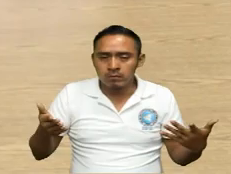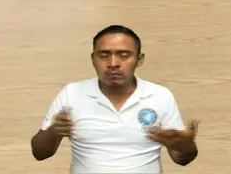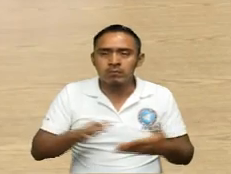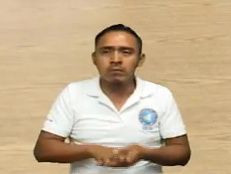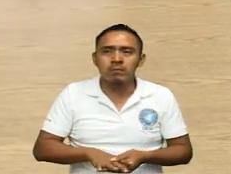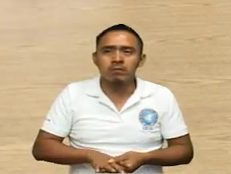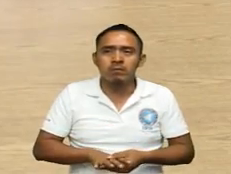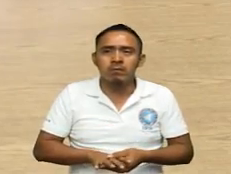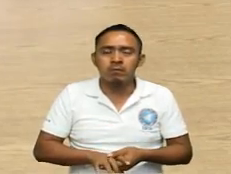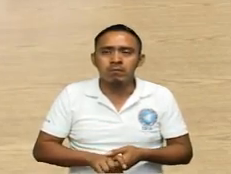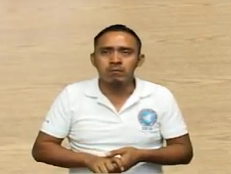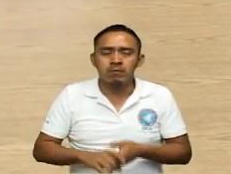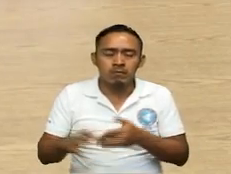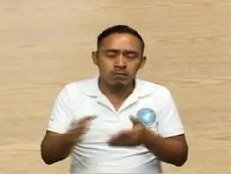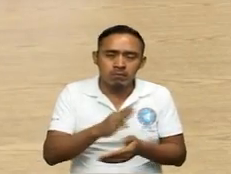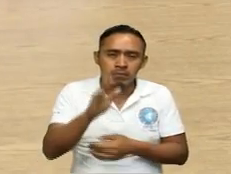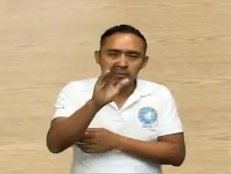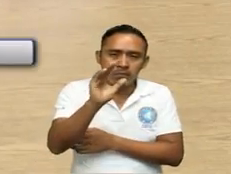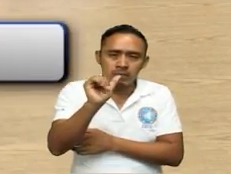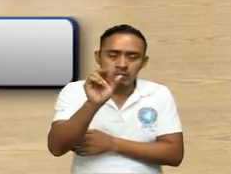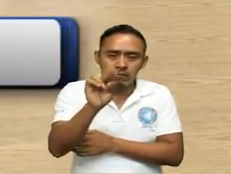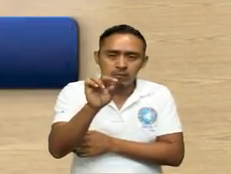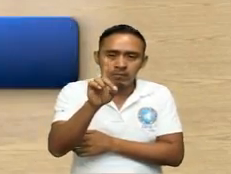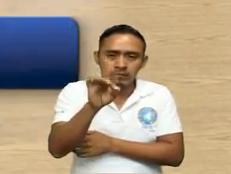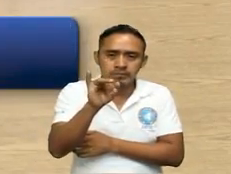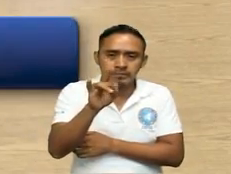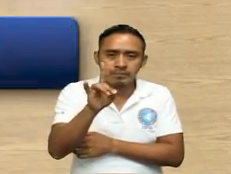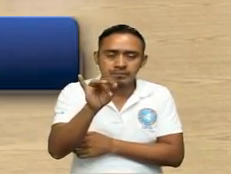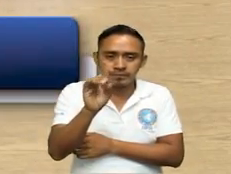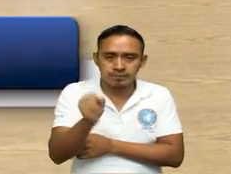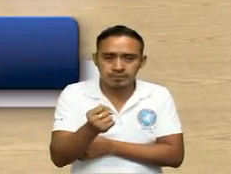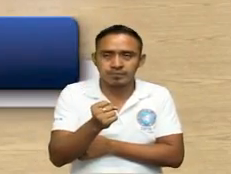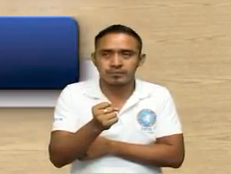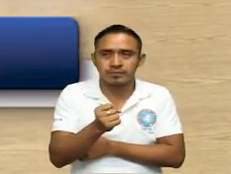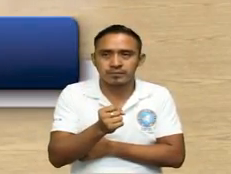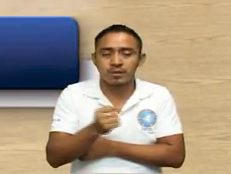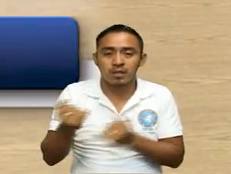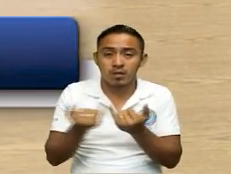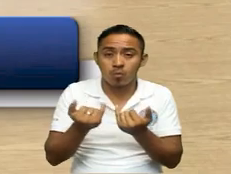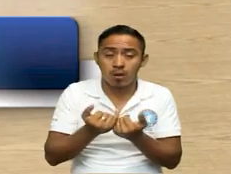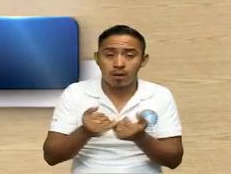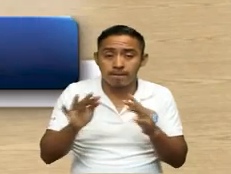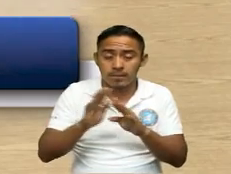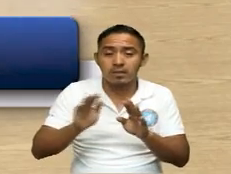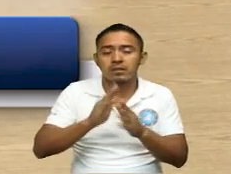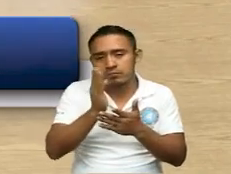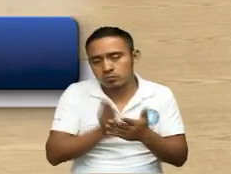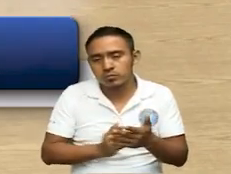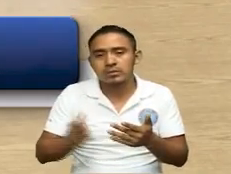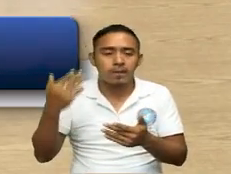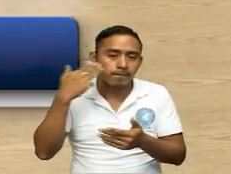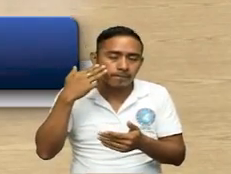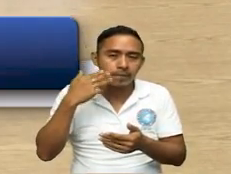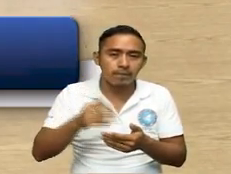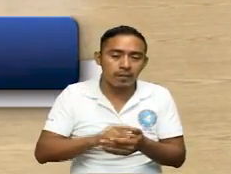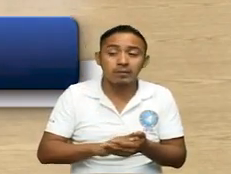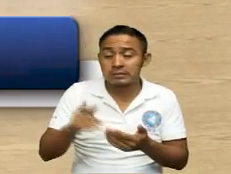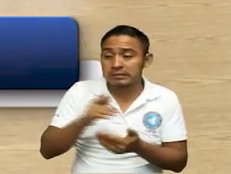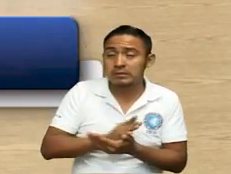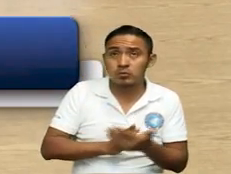Ahora, la candidiasis da también debajo del seno de la mujer. Aquí tenemos una imagen que mejor que posteriormente se la vamos a